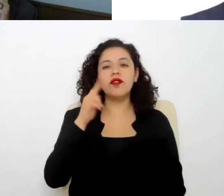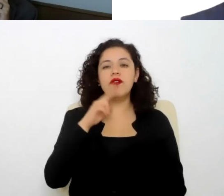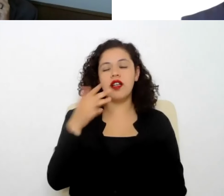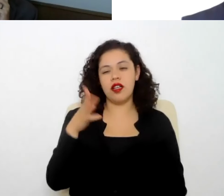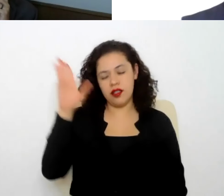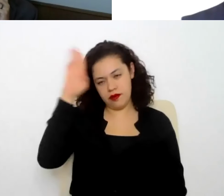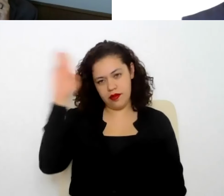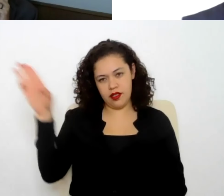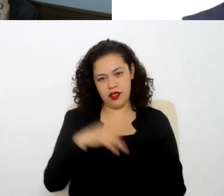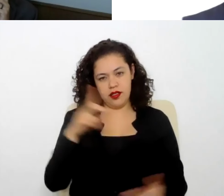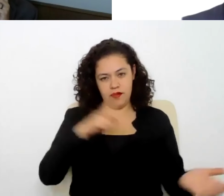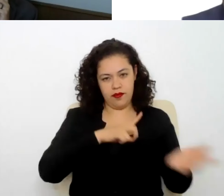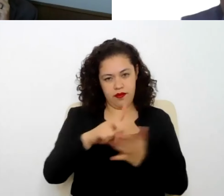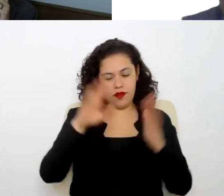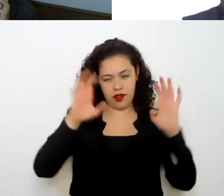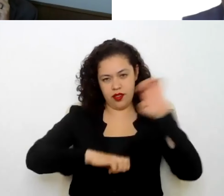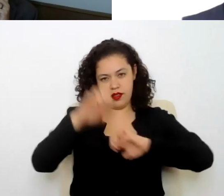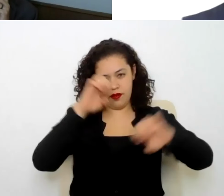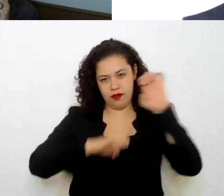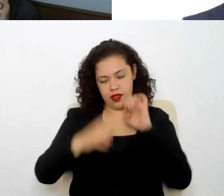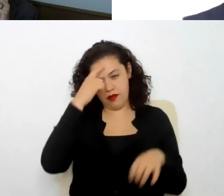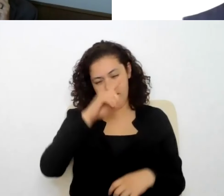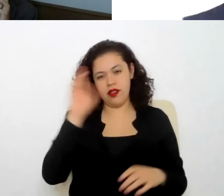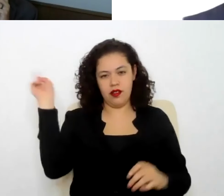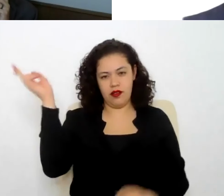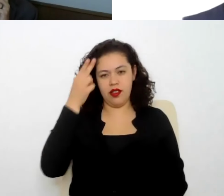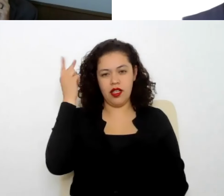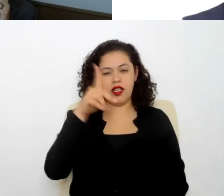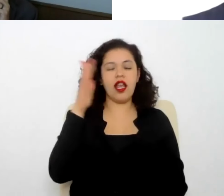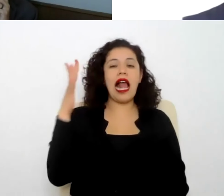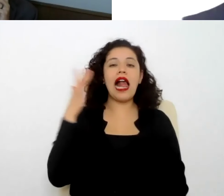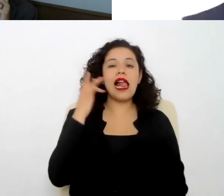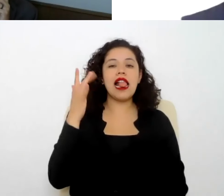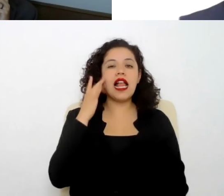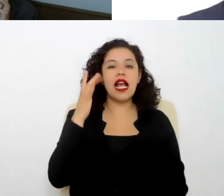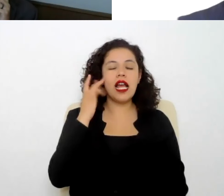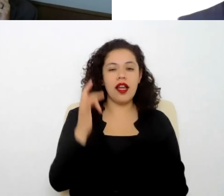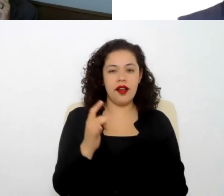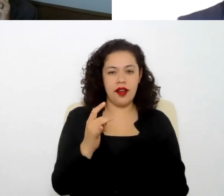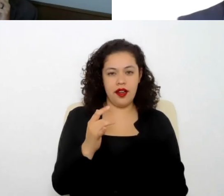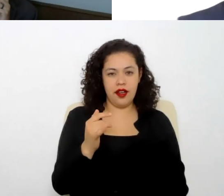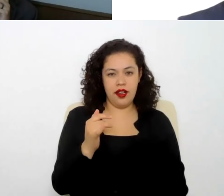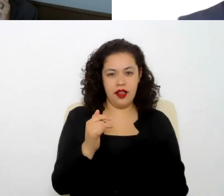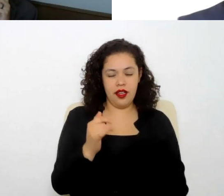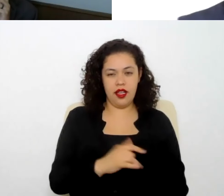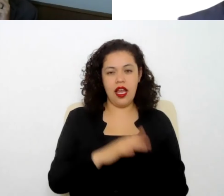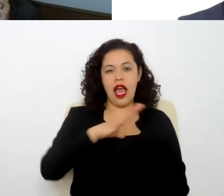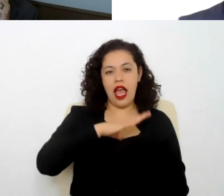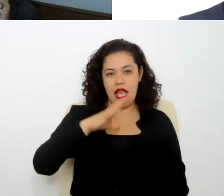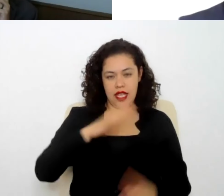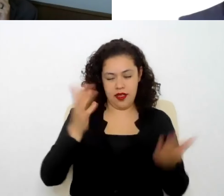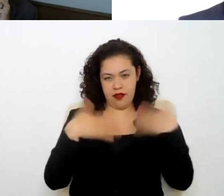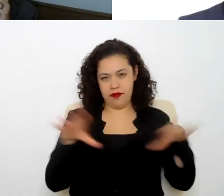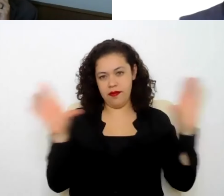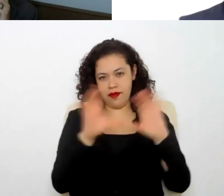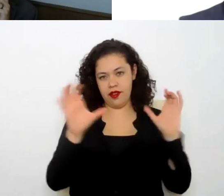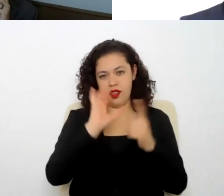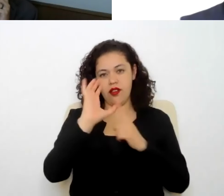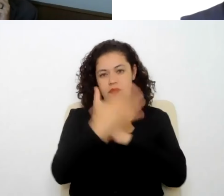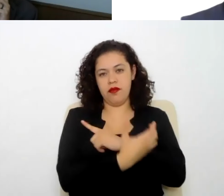con especialidad en Derecho de la Empresa de parte de la Universidad de California en Berkeley. Cuenta con una acreditación por la